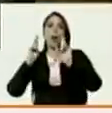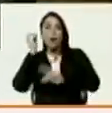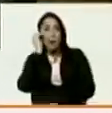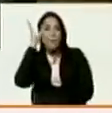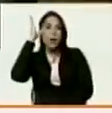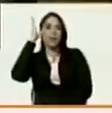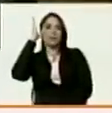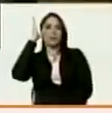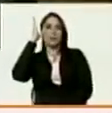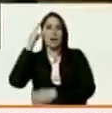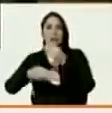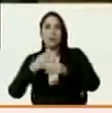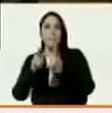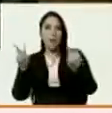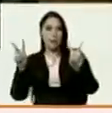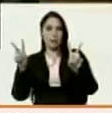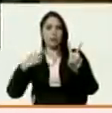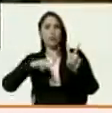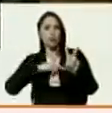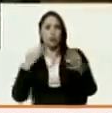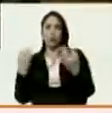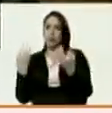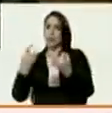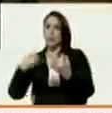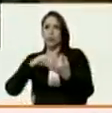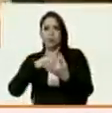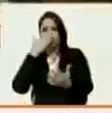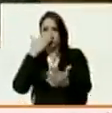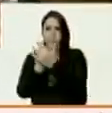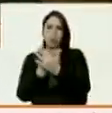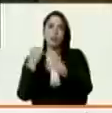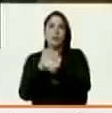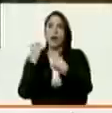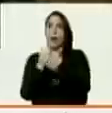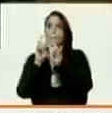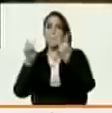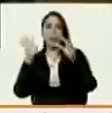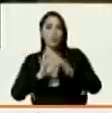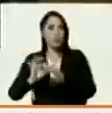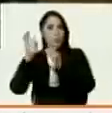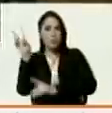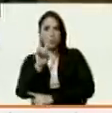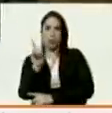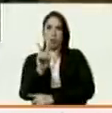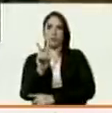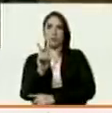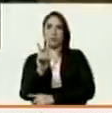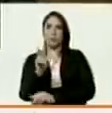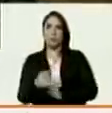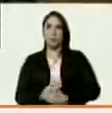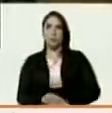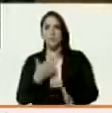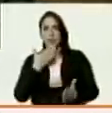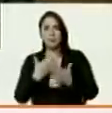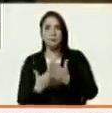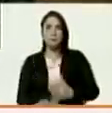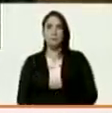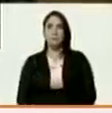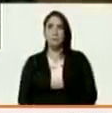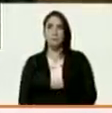práctica. Nosotros siempre estaremos allí para trabajar por la paz y la unión de los venezolanos. Gracias.